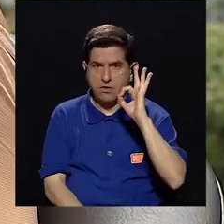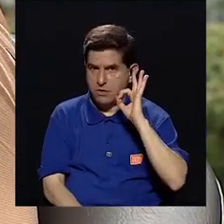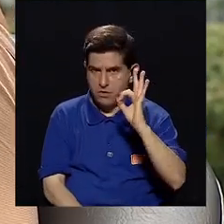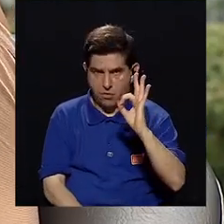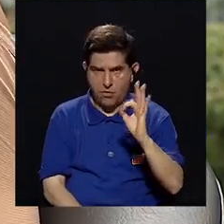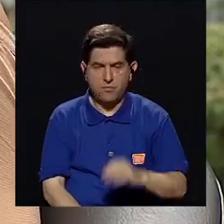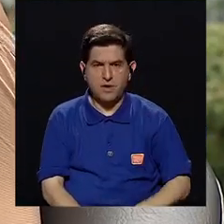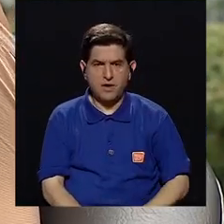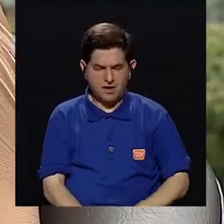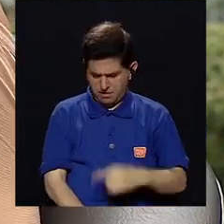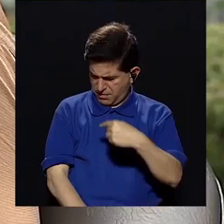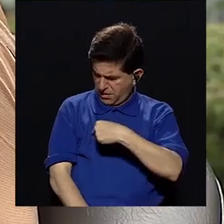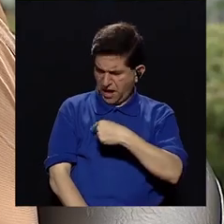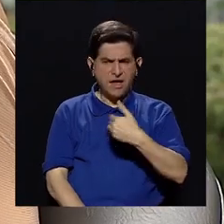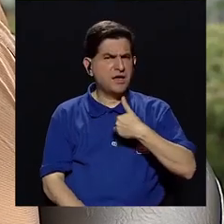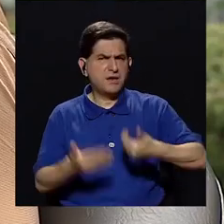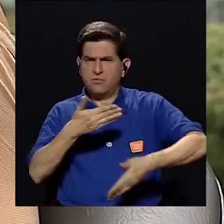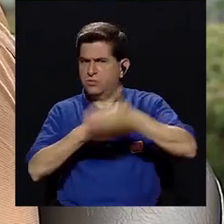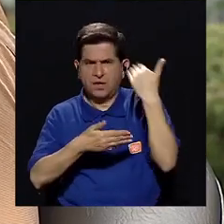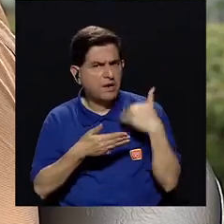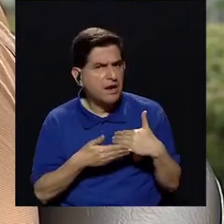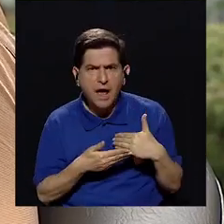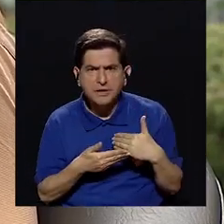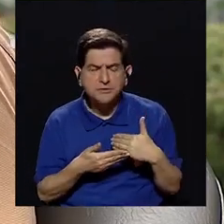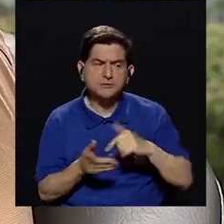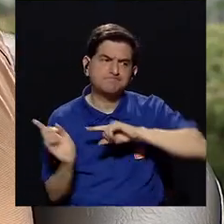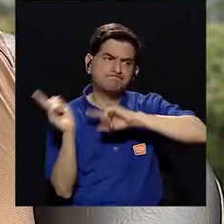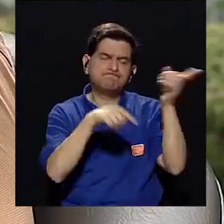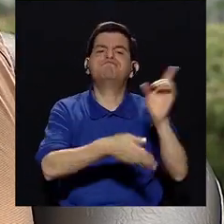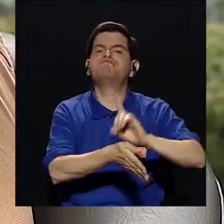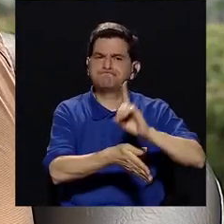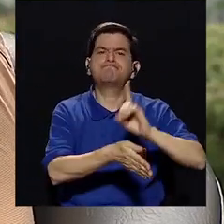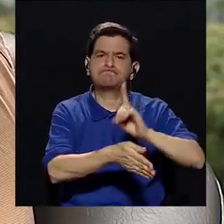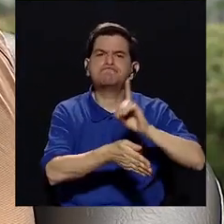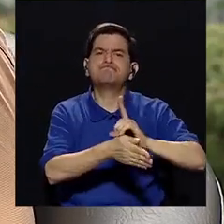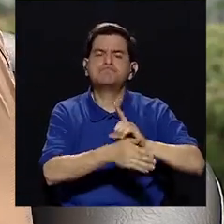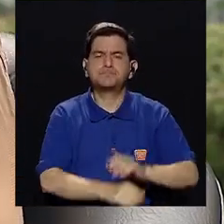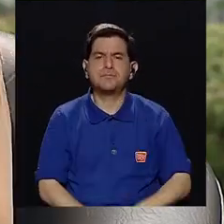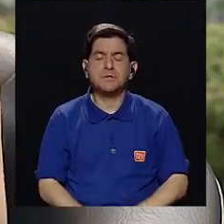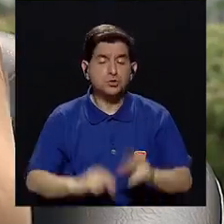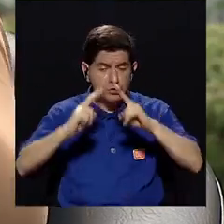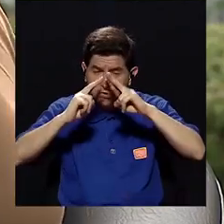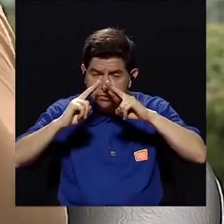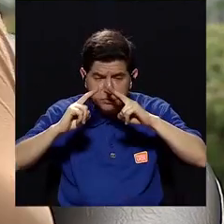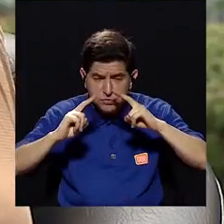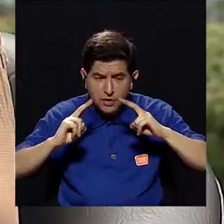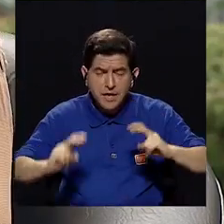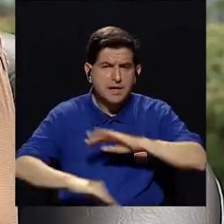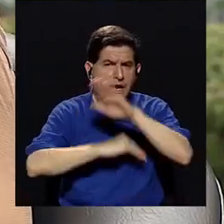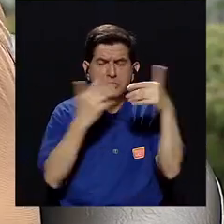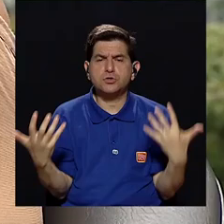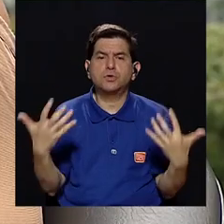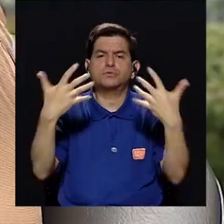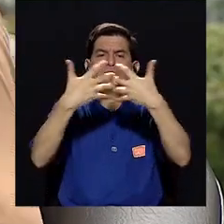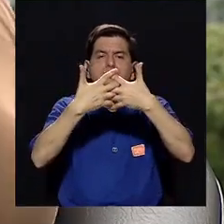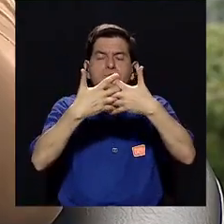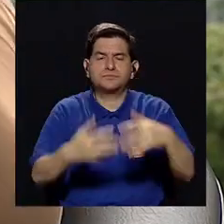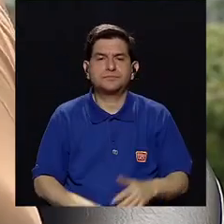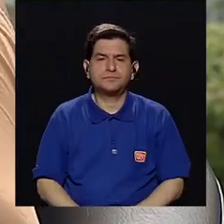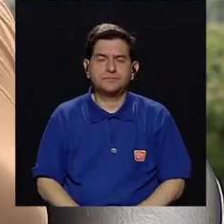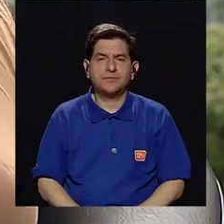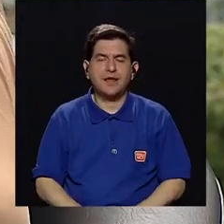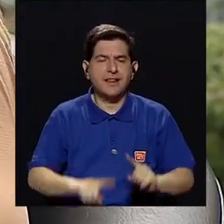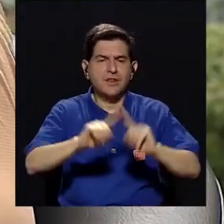en nuestra mamá que no lo teníamos pues acudir al médico verdad entonces son exámenes toros que se complementan